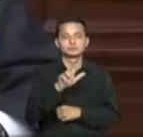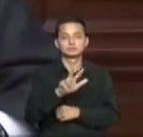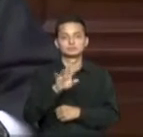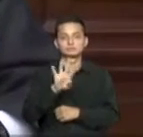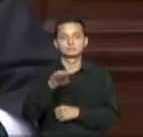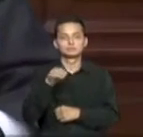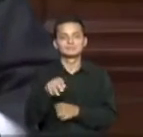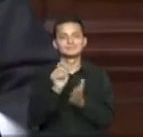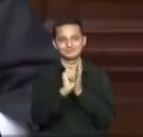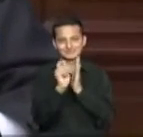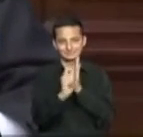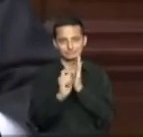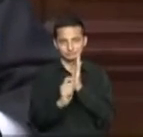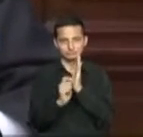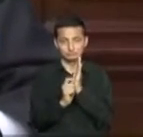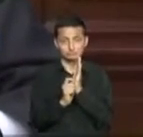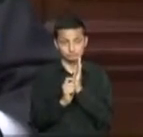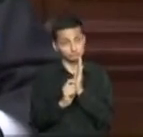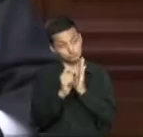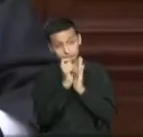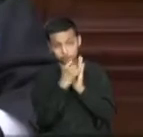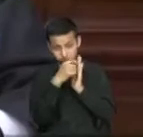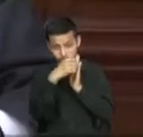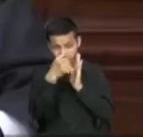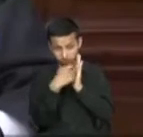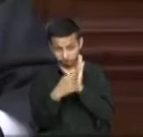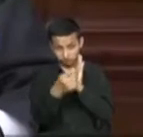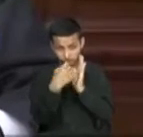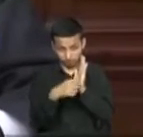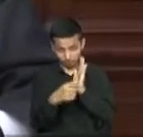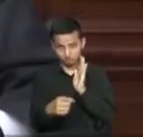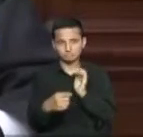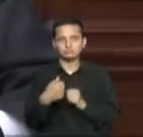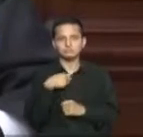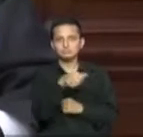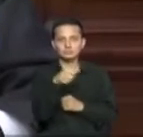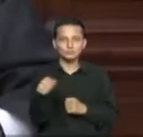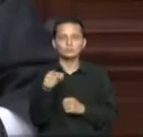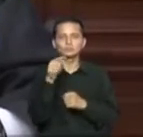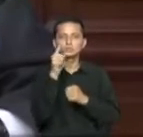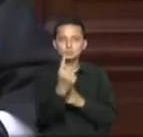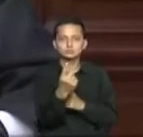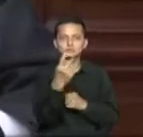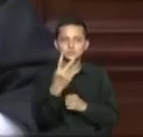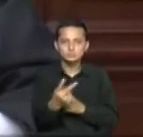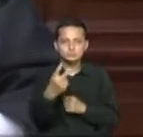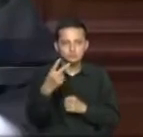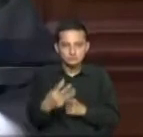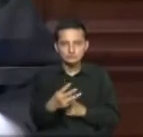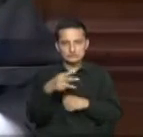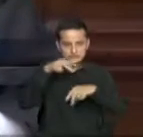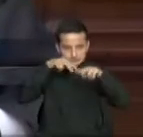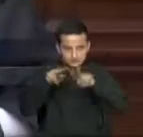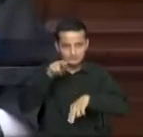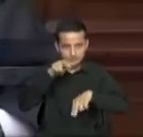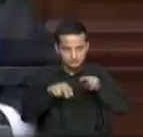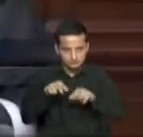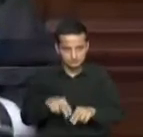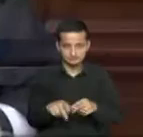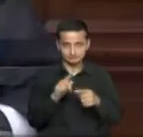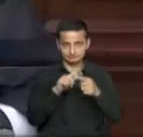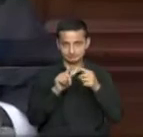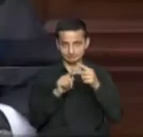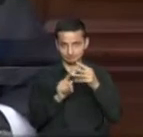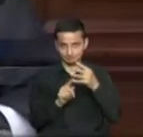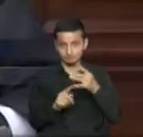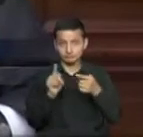2.530.434 firmas, las cuales nosotros teníamos que realizar el proceso de verificación a través de las cuatro fases, es decir,